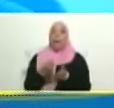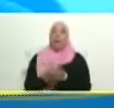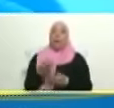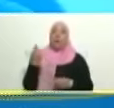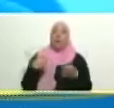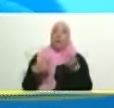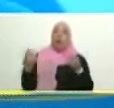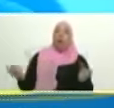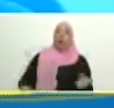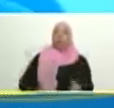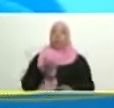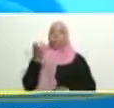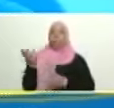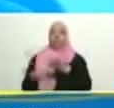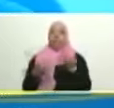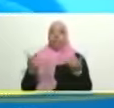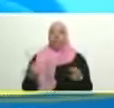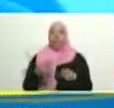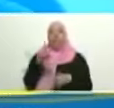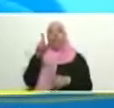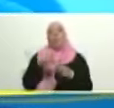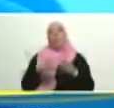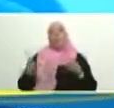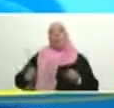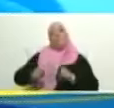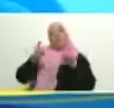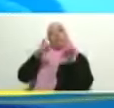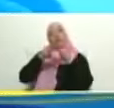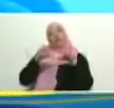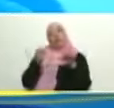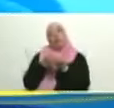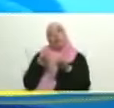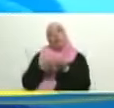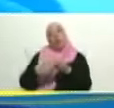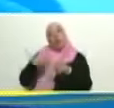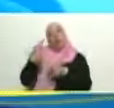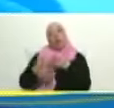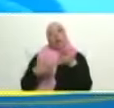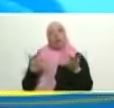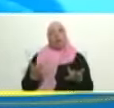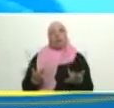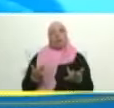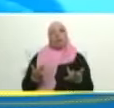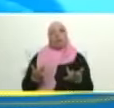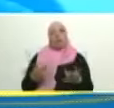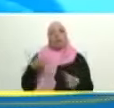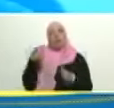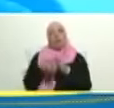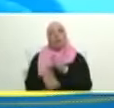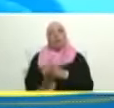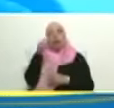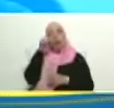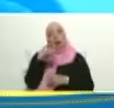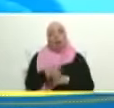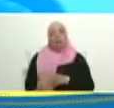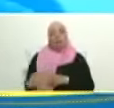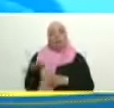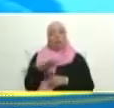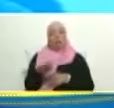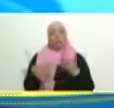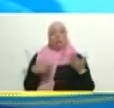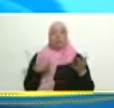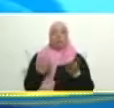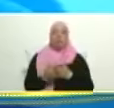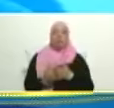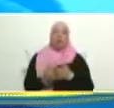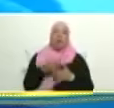Llegó nuestra brigada y como un milagro se apagaron todos los incendios que estaban ardiendo a Bolivia. Hasta milagrosos